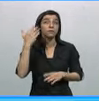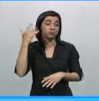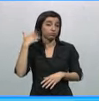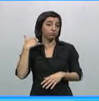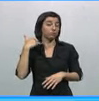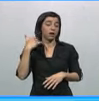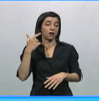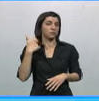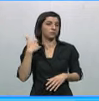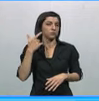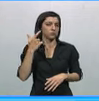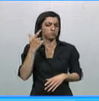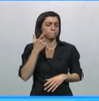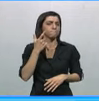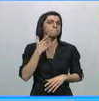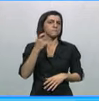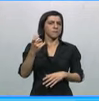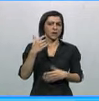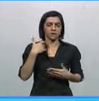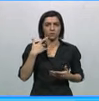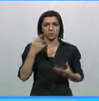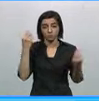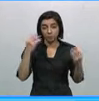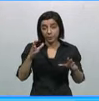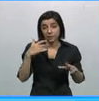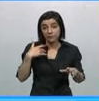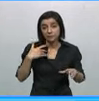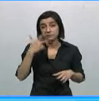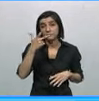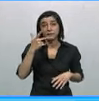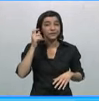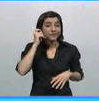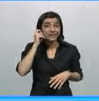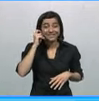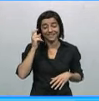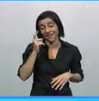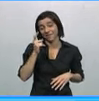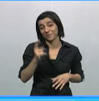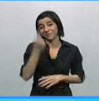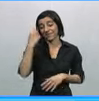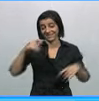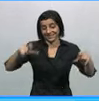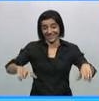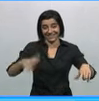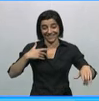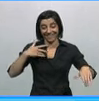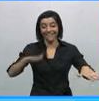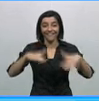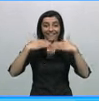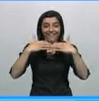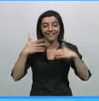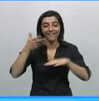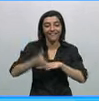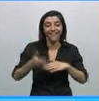que empecé a ir a los 3 años con, que me llevó mi papá a la cancha, es precisamente